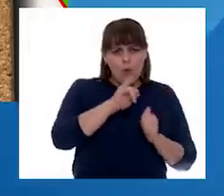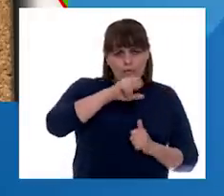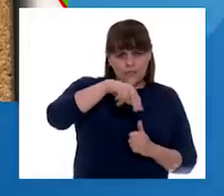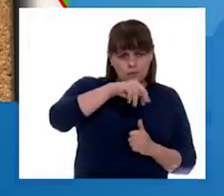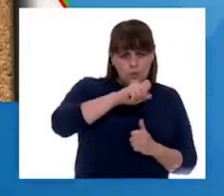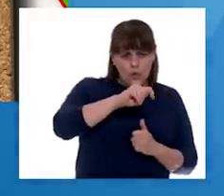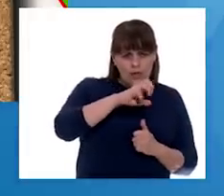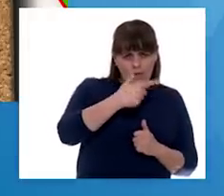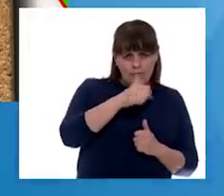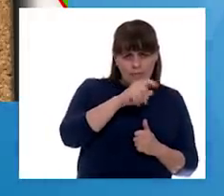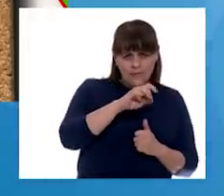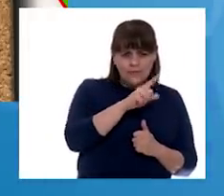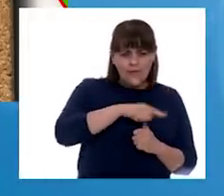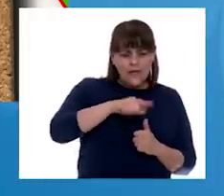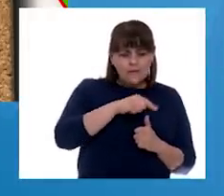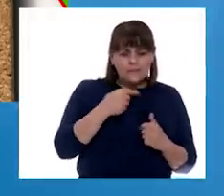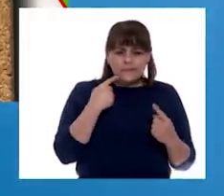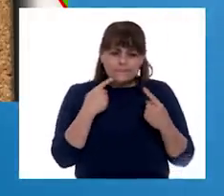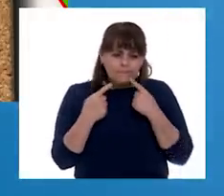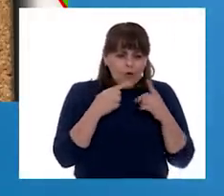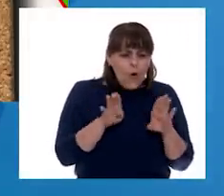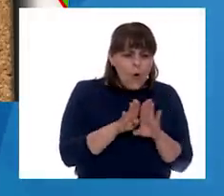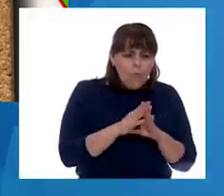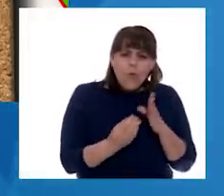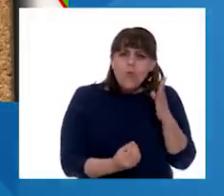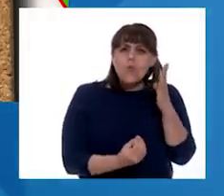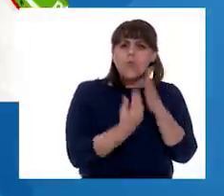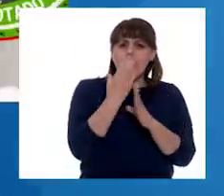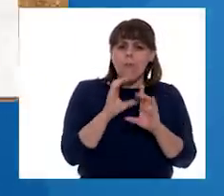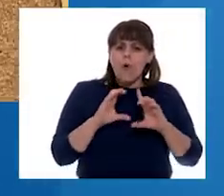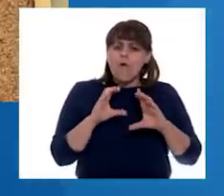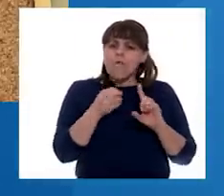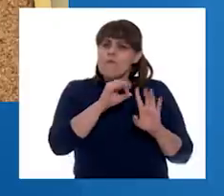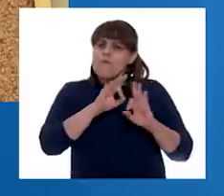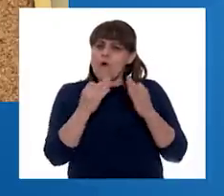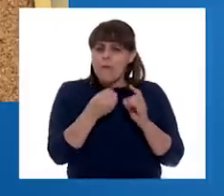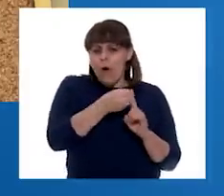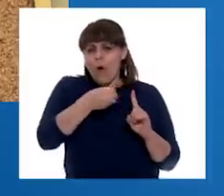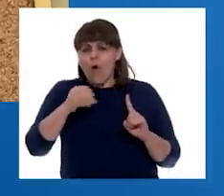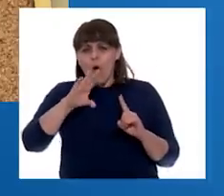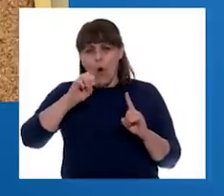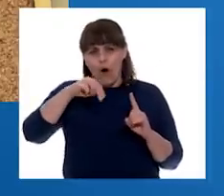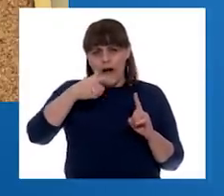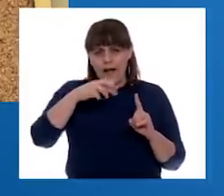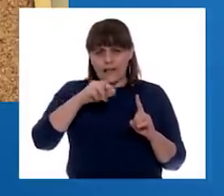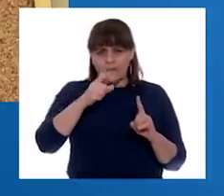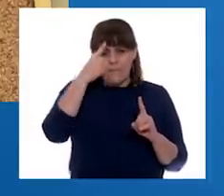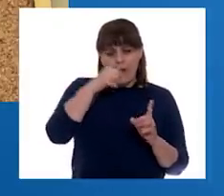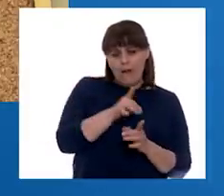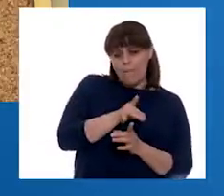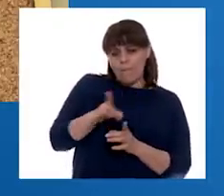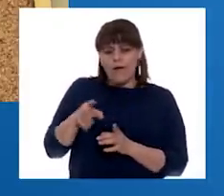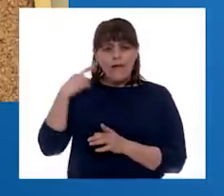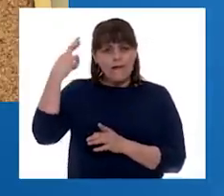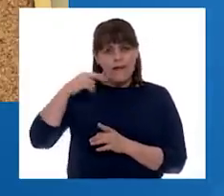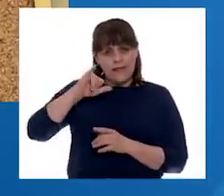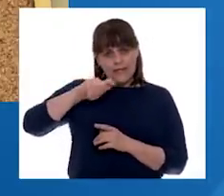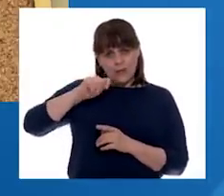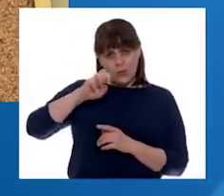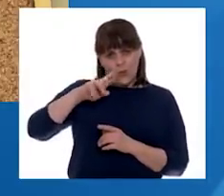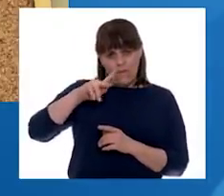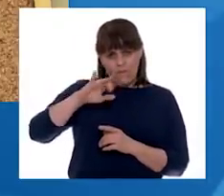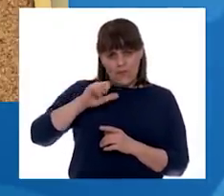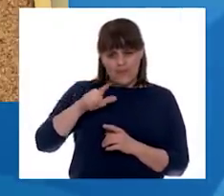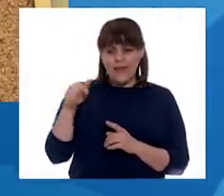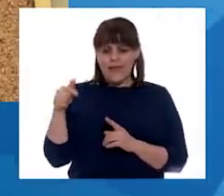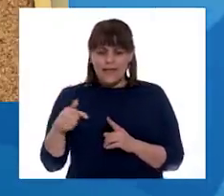república, un nuevo Congreso y la renuncia de Iturbide. A pesar de dar batalla mediante las armas, el monarca fue